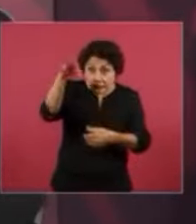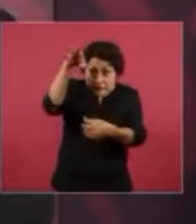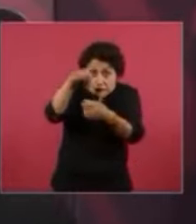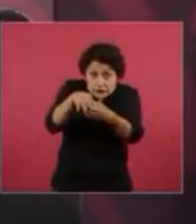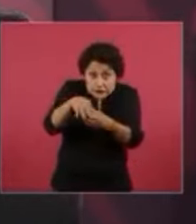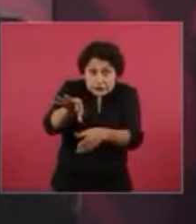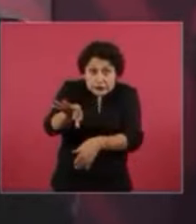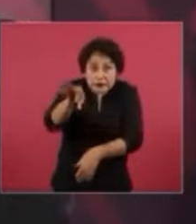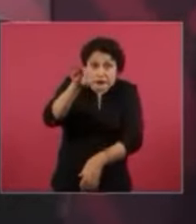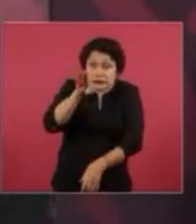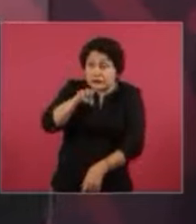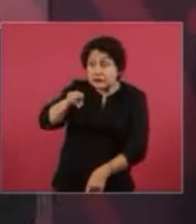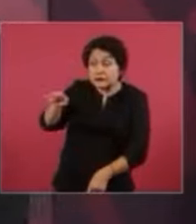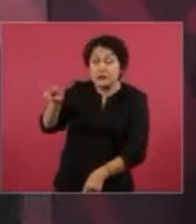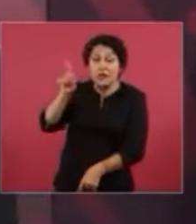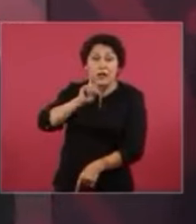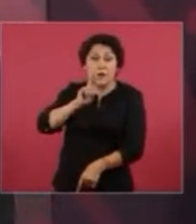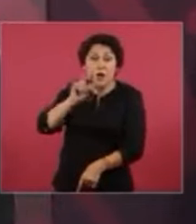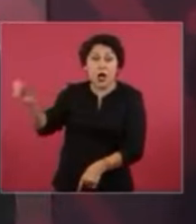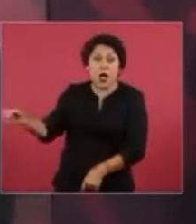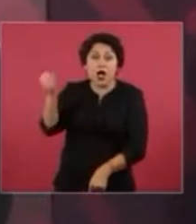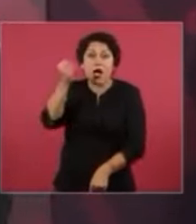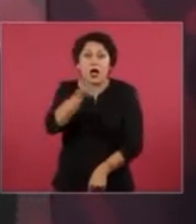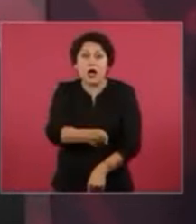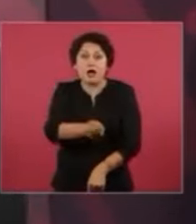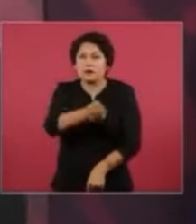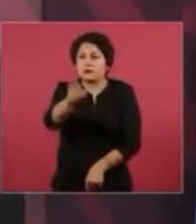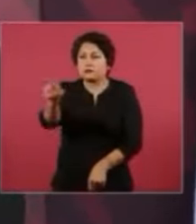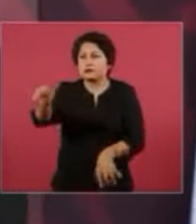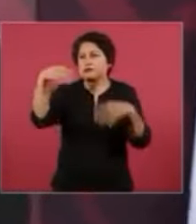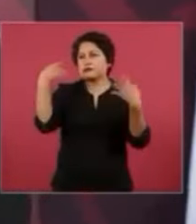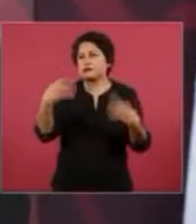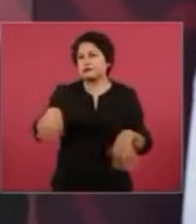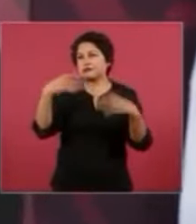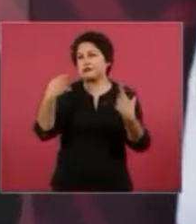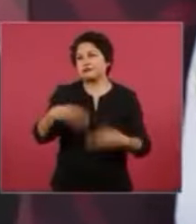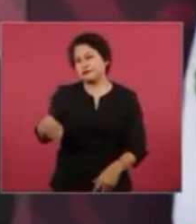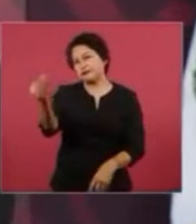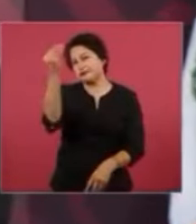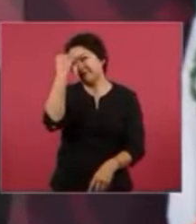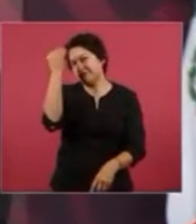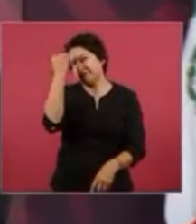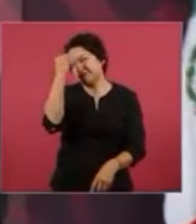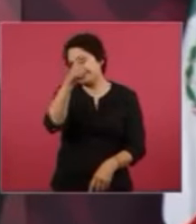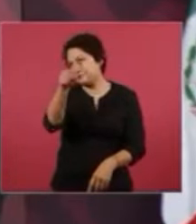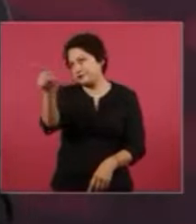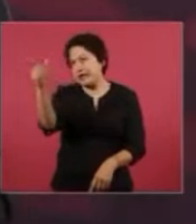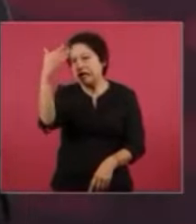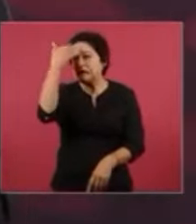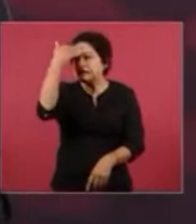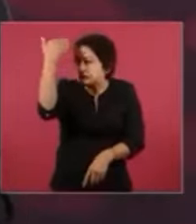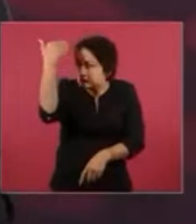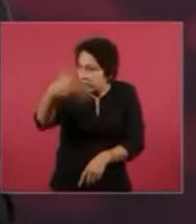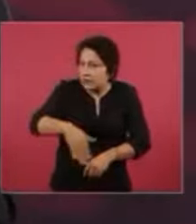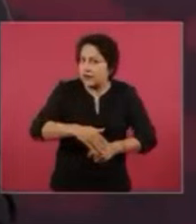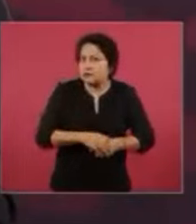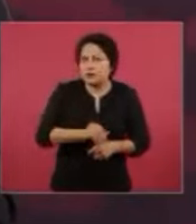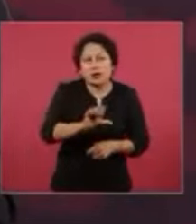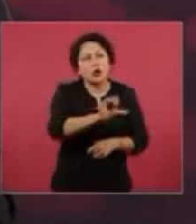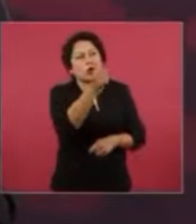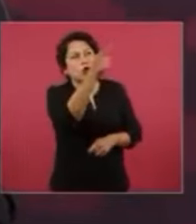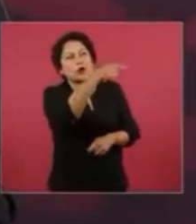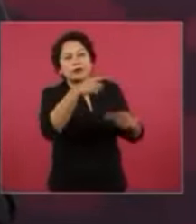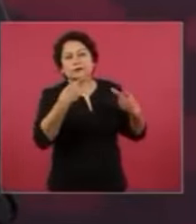nuestros adversarios no alcanzan no alcanzan a aceptar